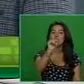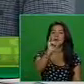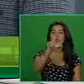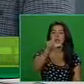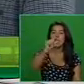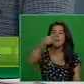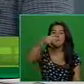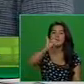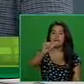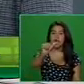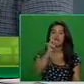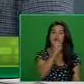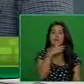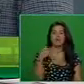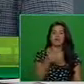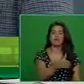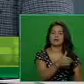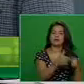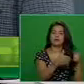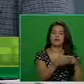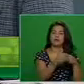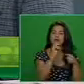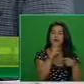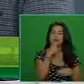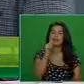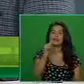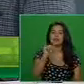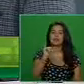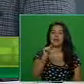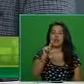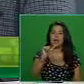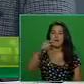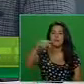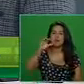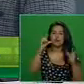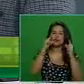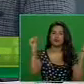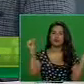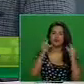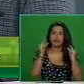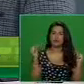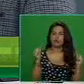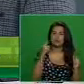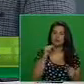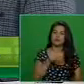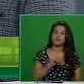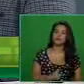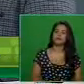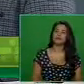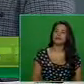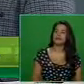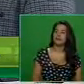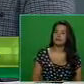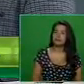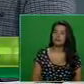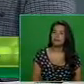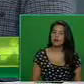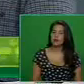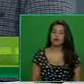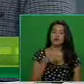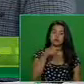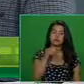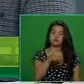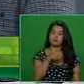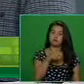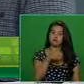comenzar a trabajar con tilapia. ¿Por qué? Porque nos permite de alguna manera